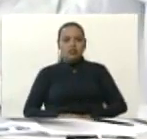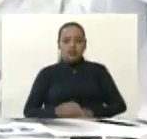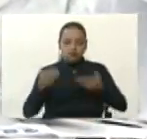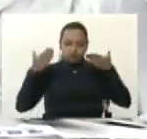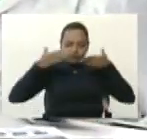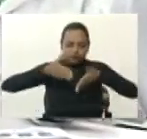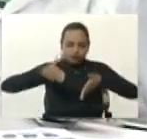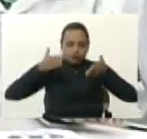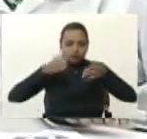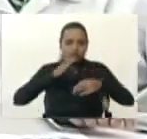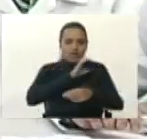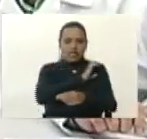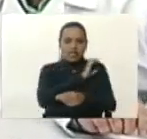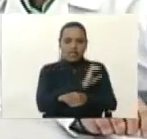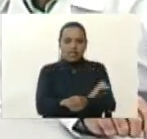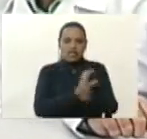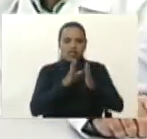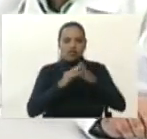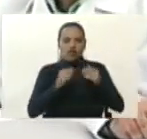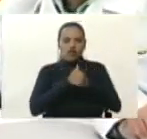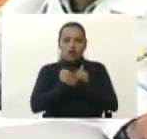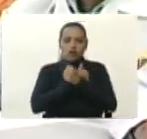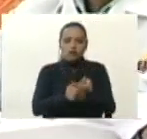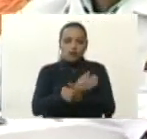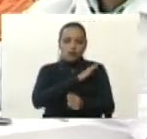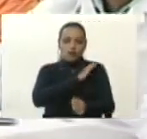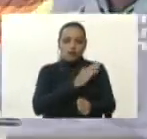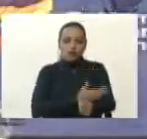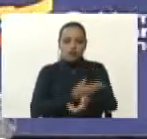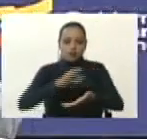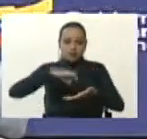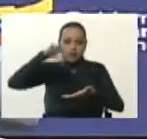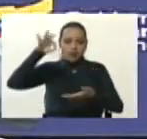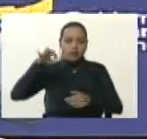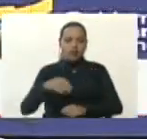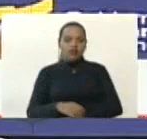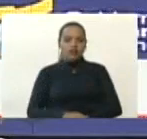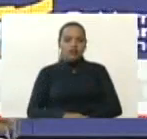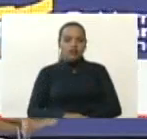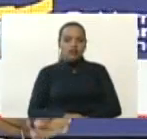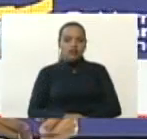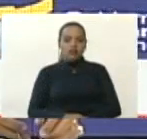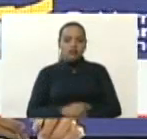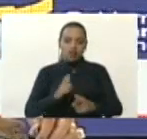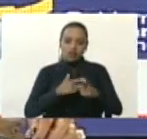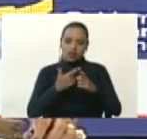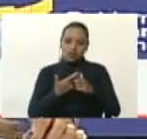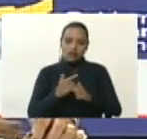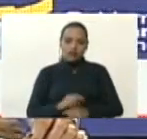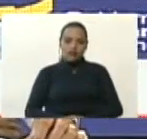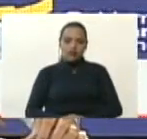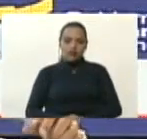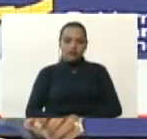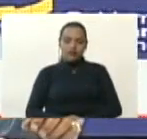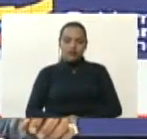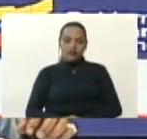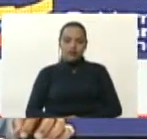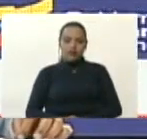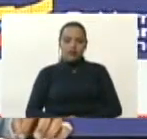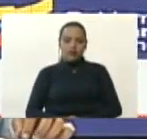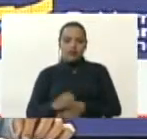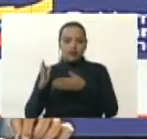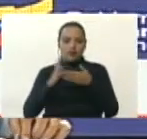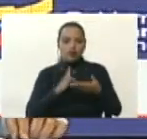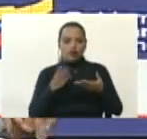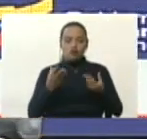energía, todo su amor, toda su fuerza espiritual. Así que vengo con